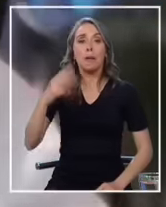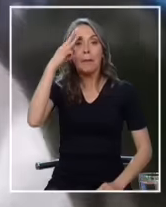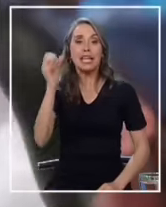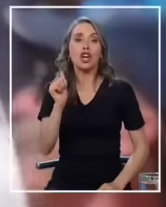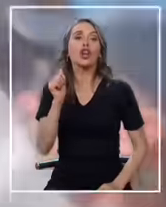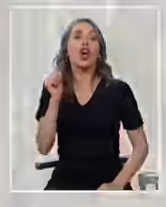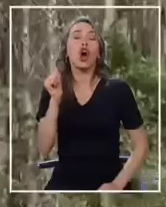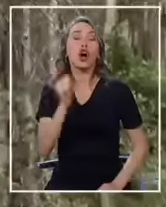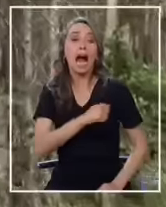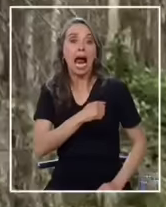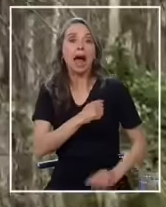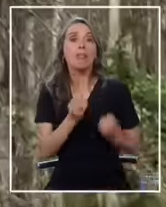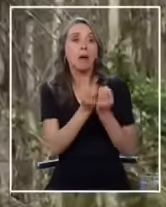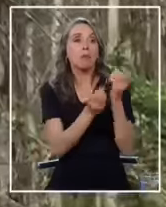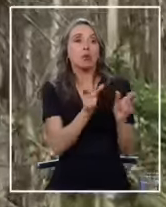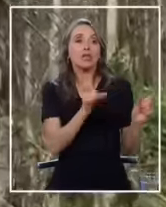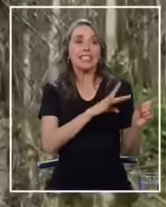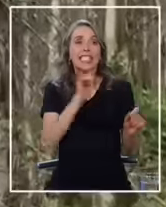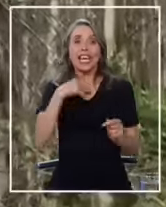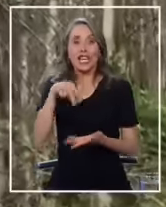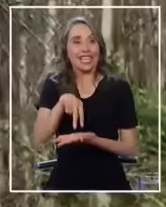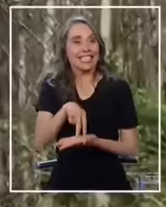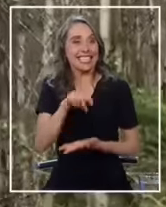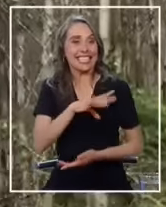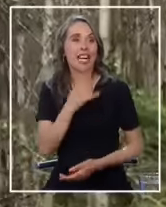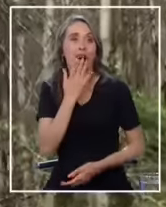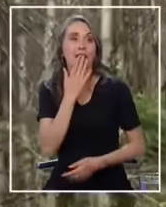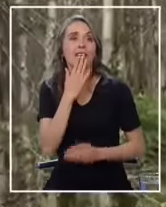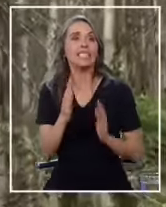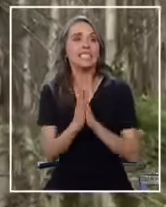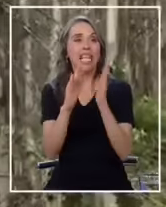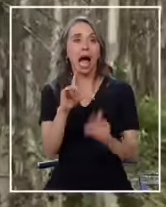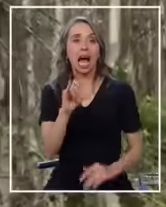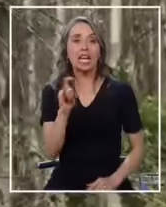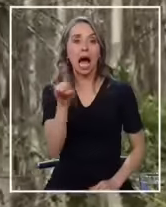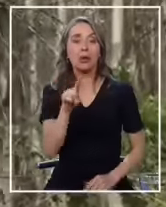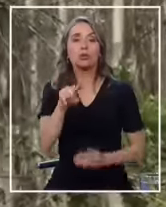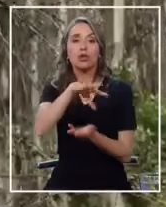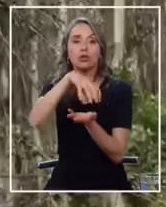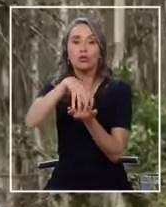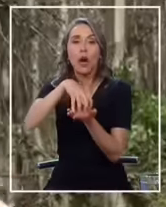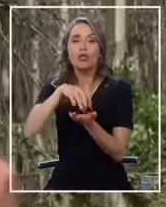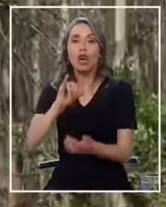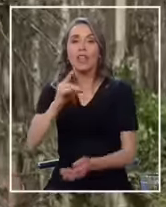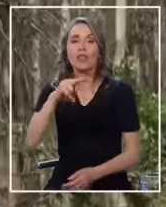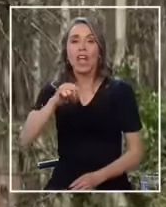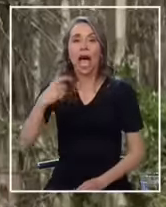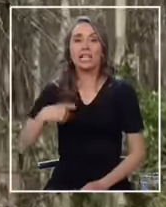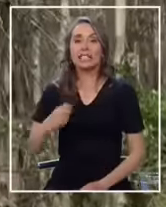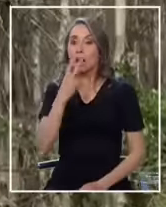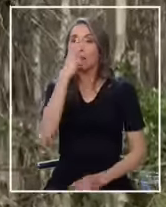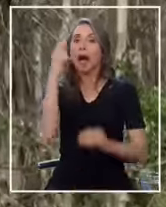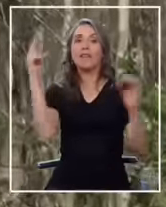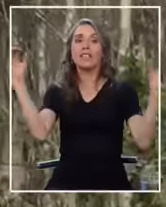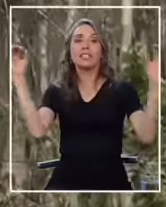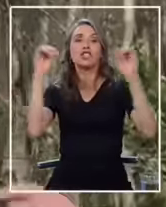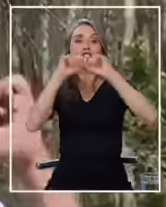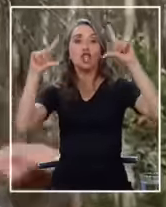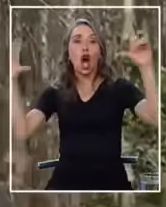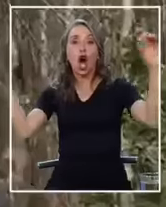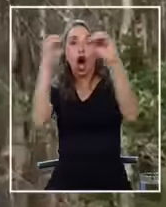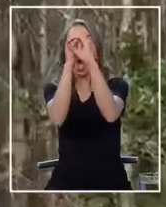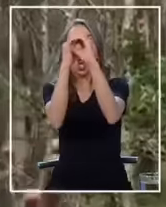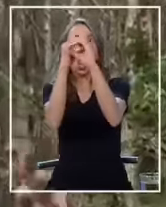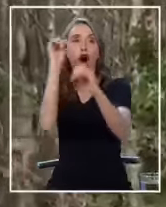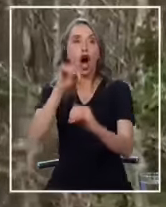ellos chilenos. Estamos aquí en la localidad de Santa Claus, en el estado de Indiana, en Estados Unidos, para ver el eclipse total solar